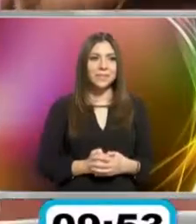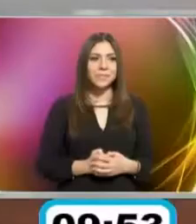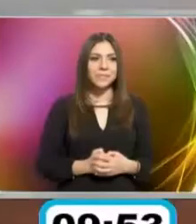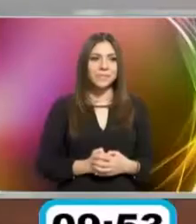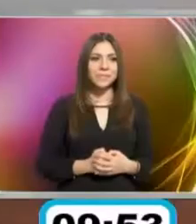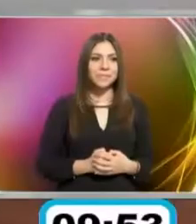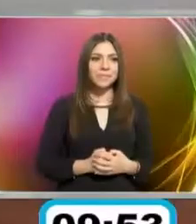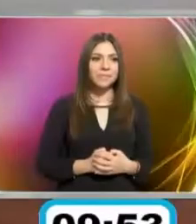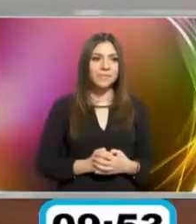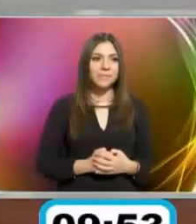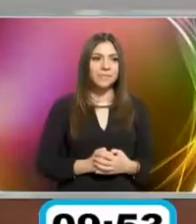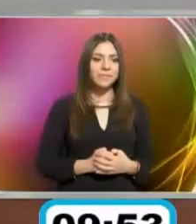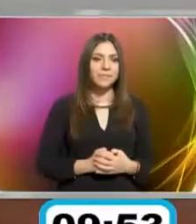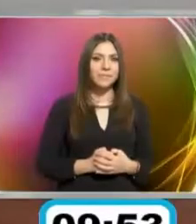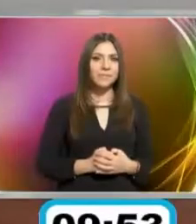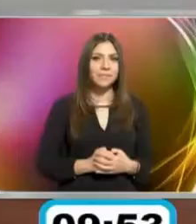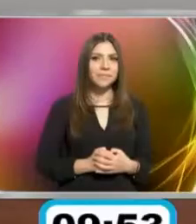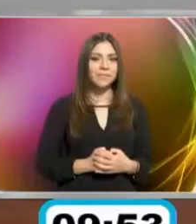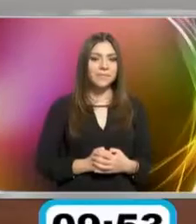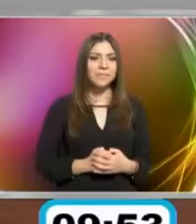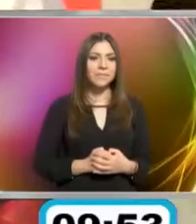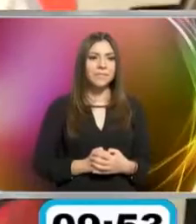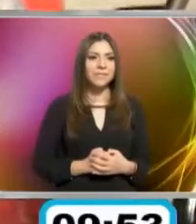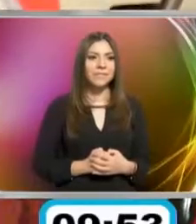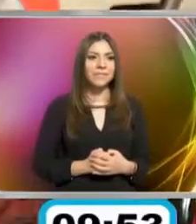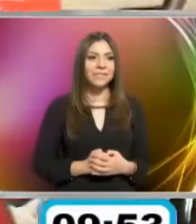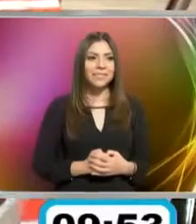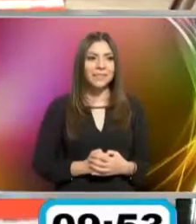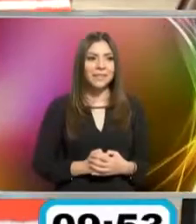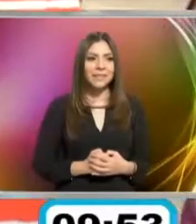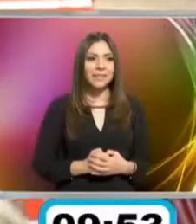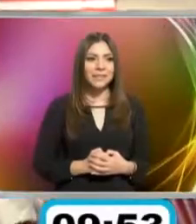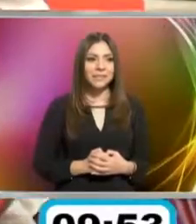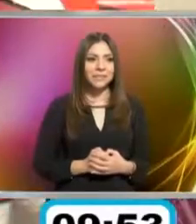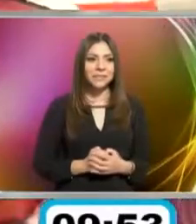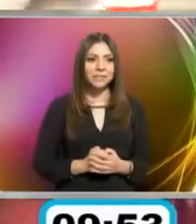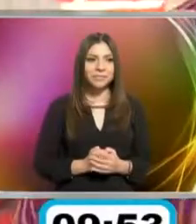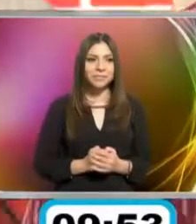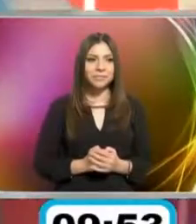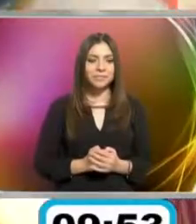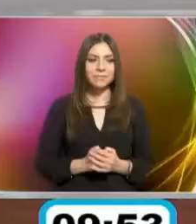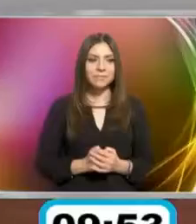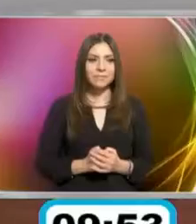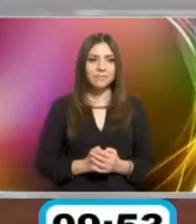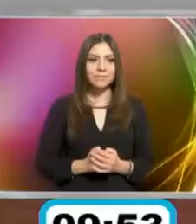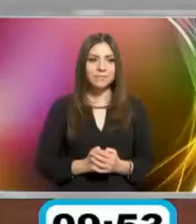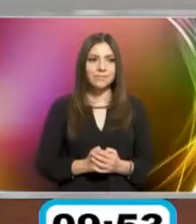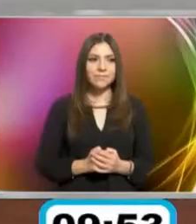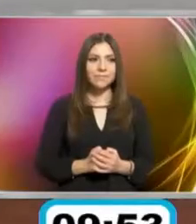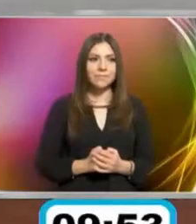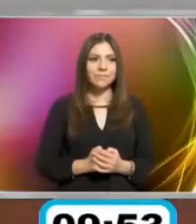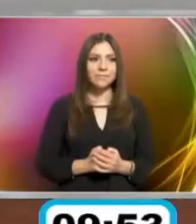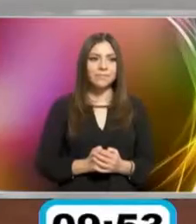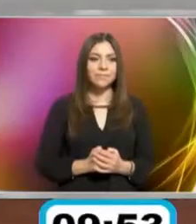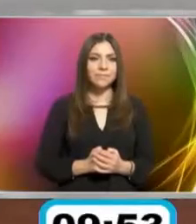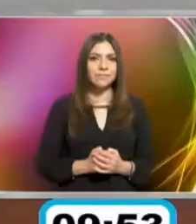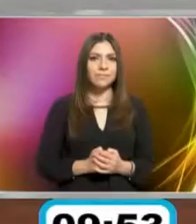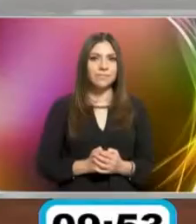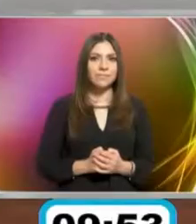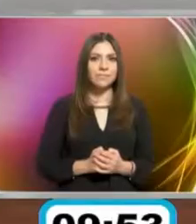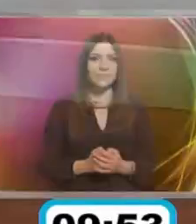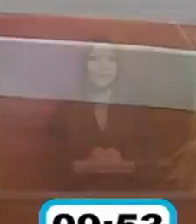abandonó. Ay, maten a la rata, pero no la hagan sufrir. ¿Quién anda ahí? Ay, de